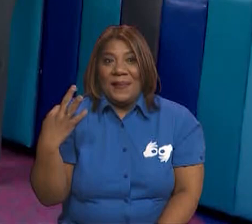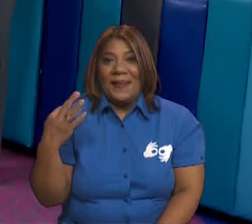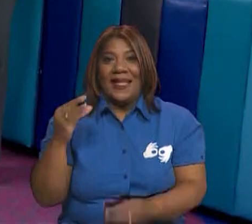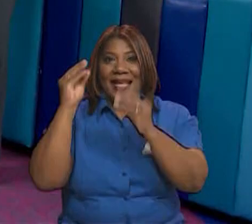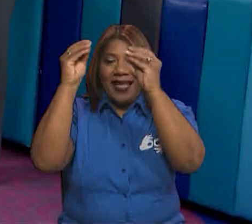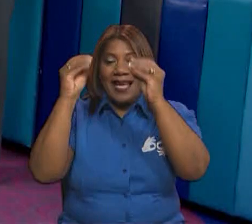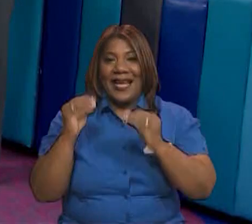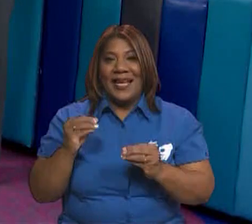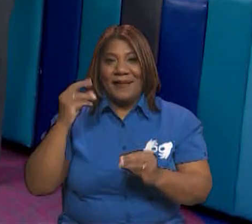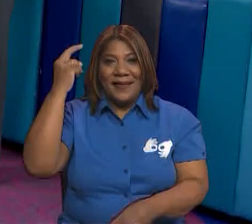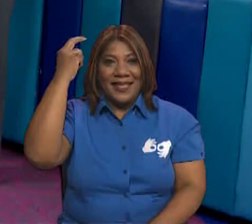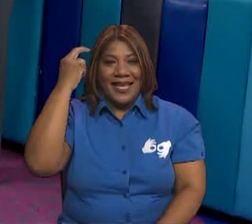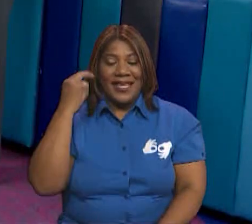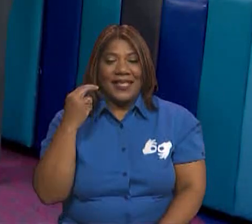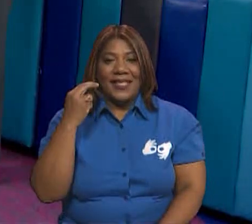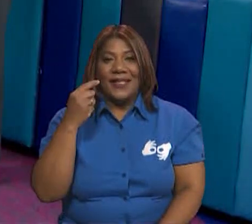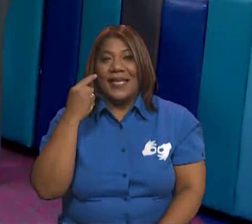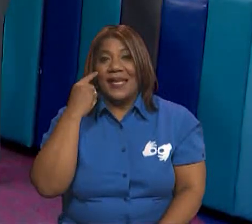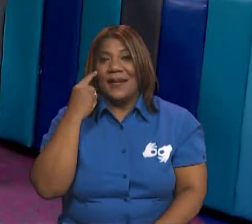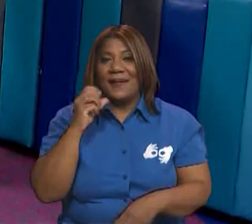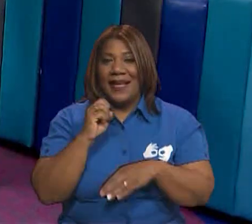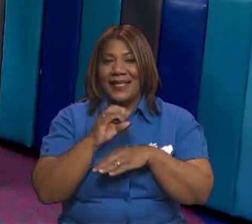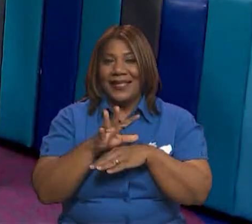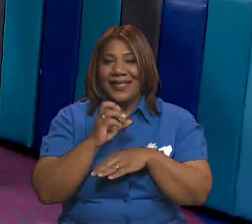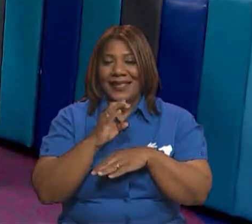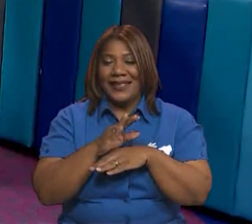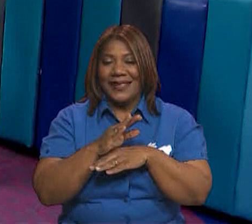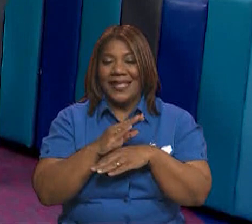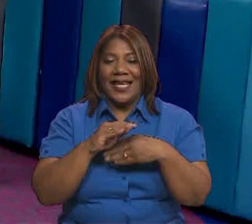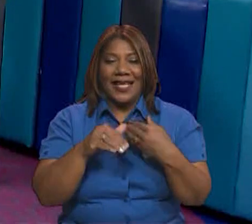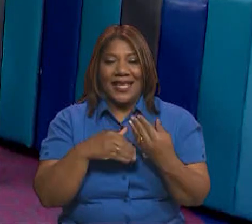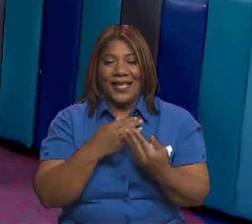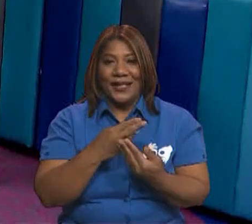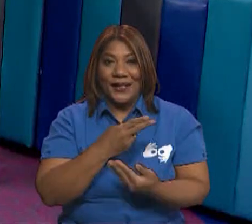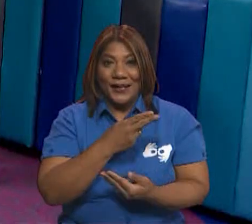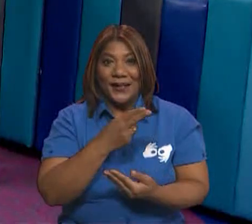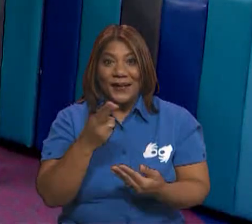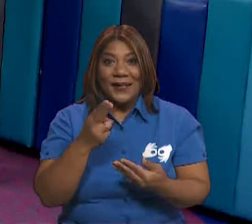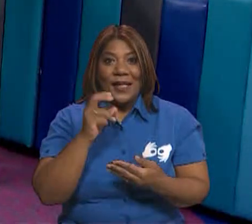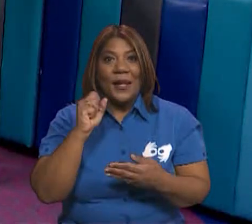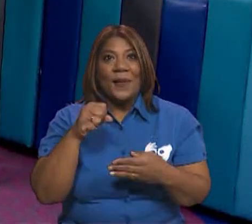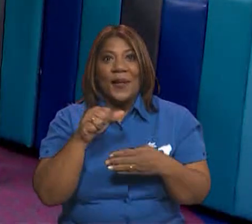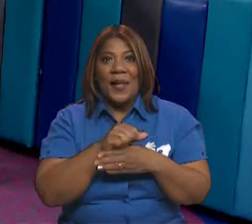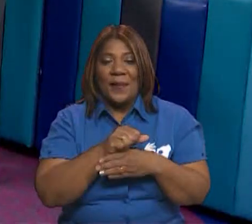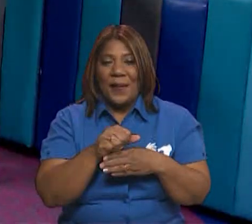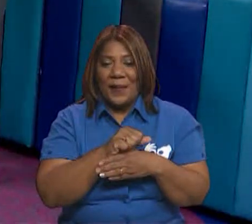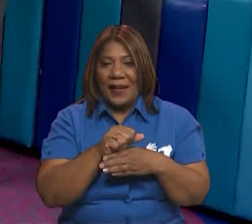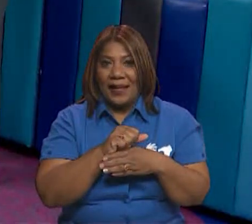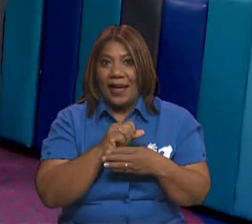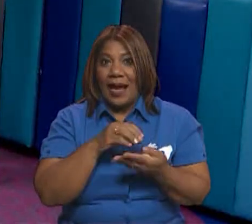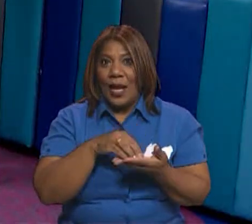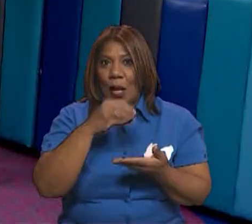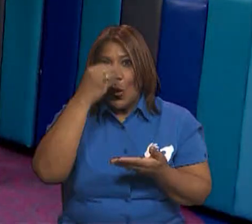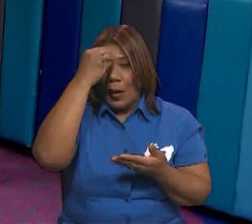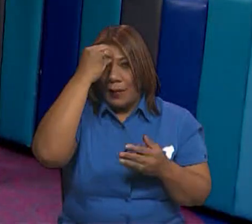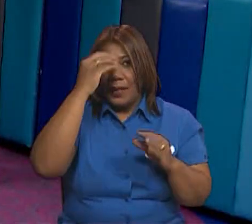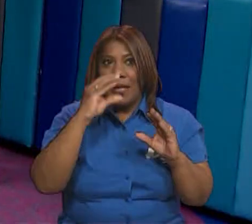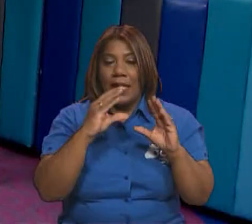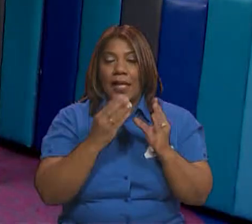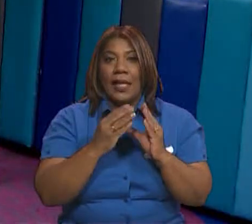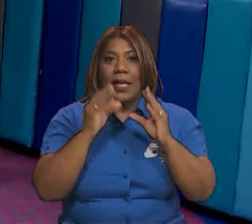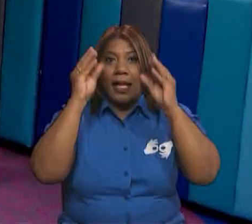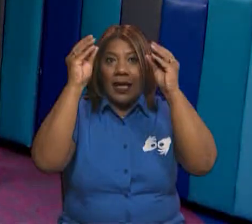encargada de los ajustes razonables, que me va a acompañar a que juntos podamos repasar algunos de los conceptos. Y estoy